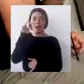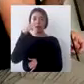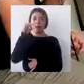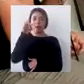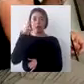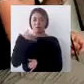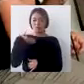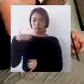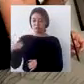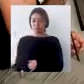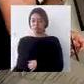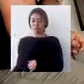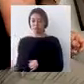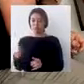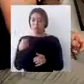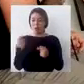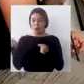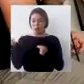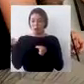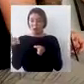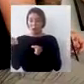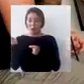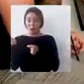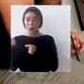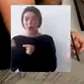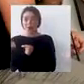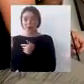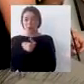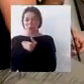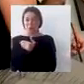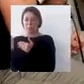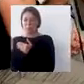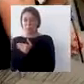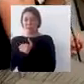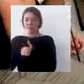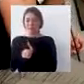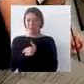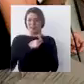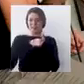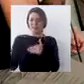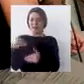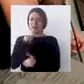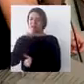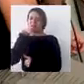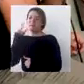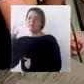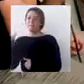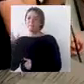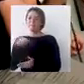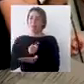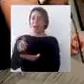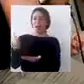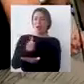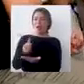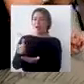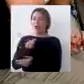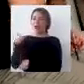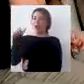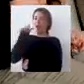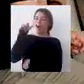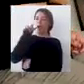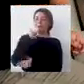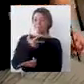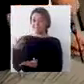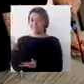Me acerco lentamente hacia donde el otro enano y le digo, vamos a tomarnos una cerveza, paga este larguilucho que está aquí